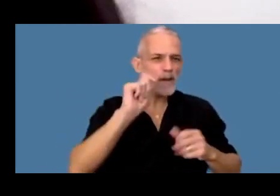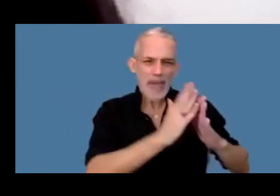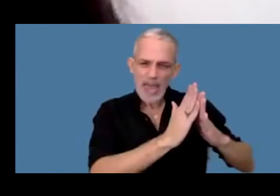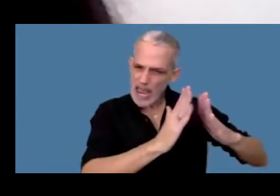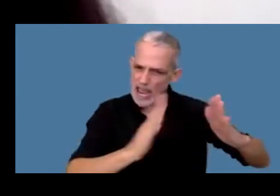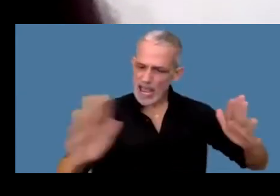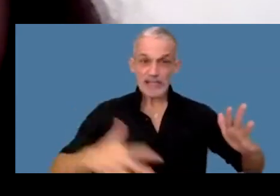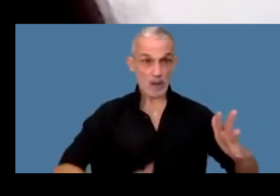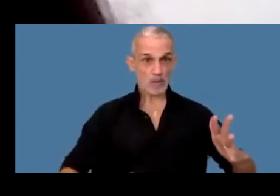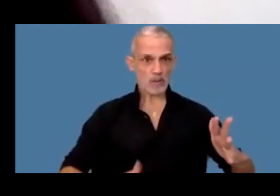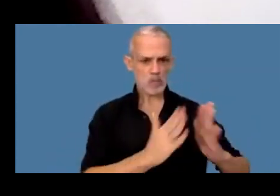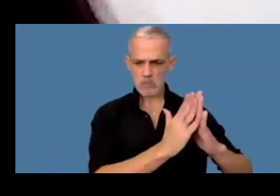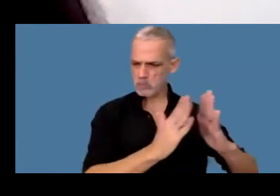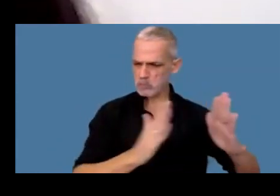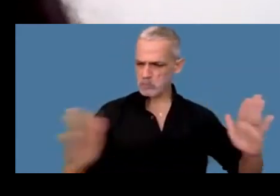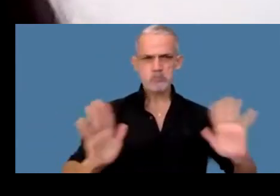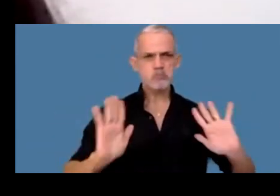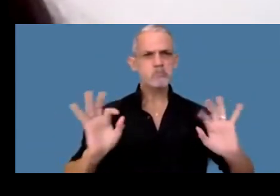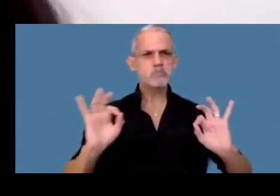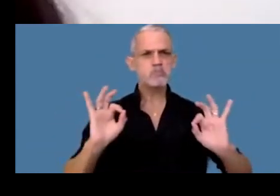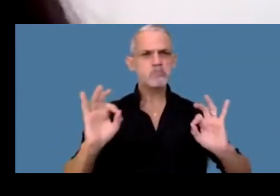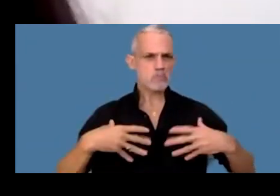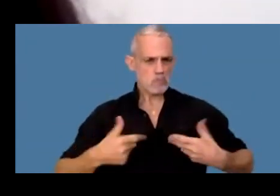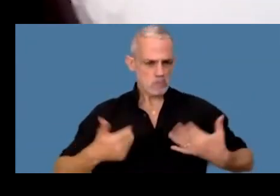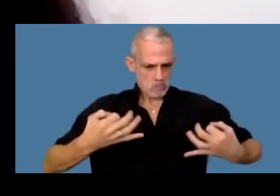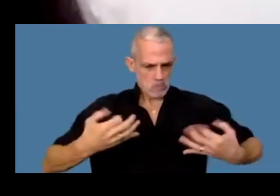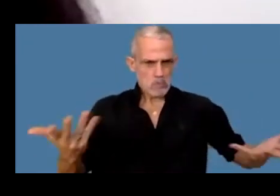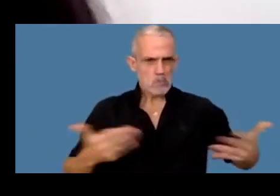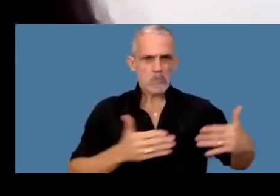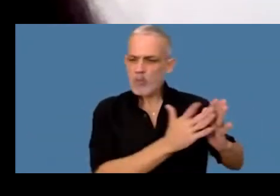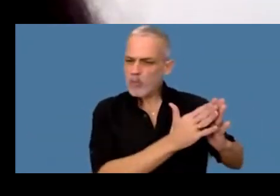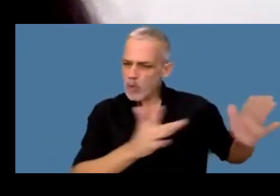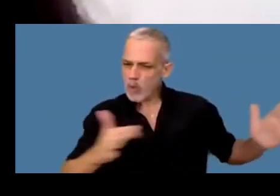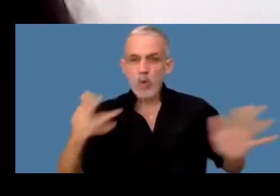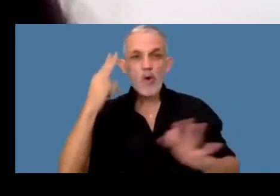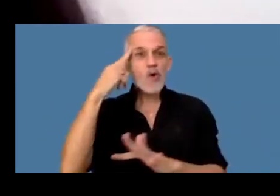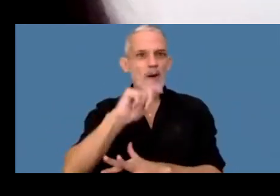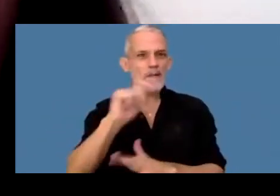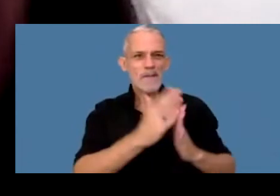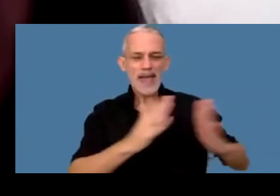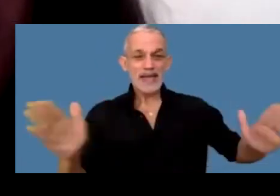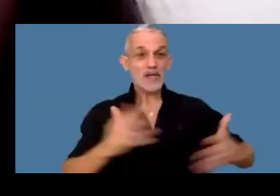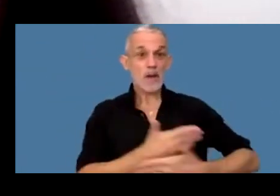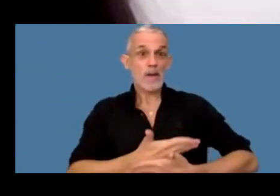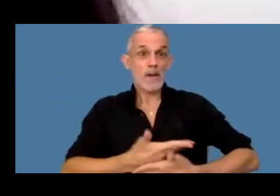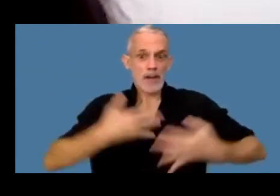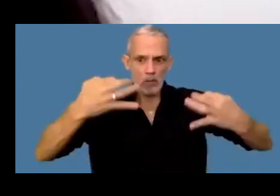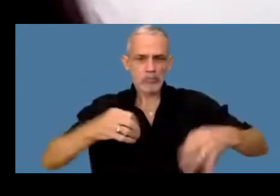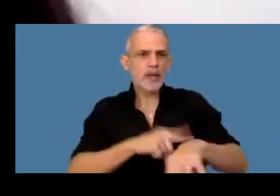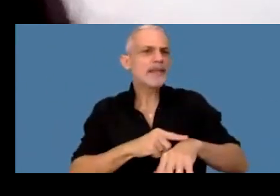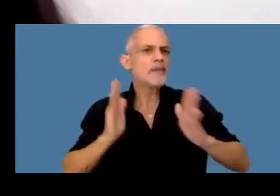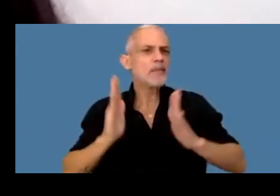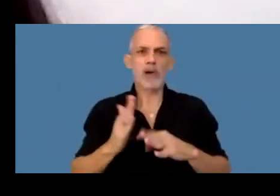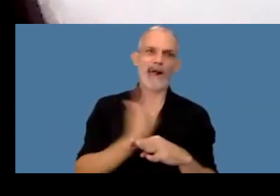o una persona gestante, que atraviesa todo un proceso dentro de la salud, y eso lo vamos a